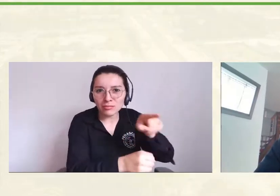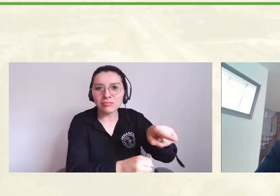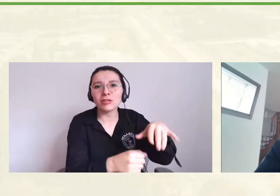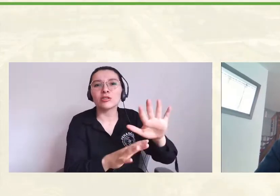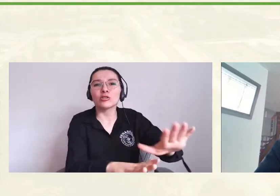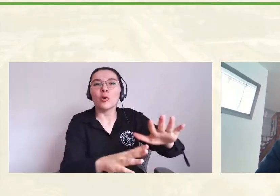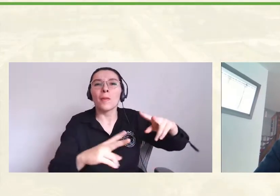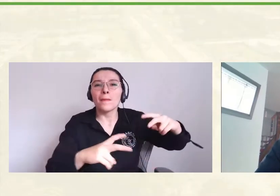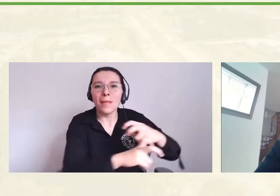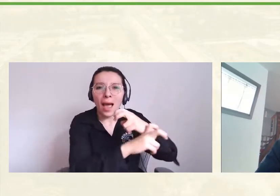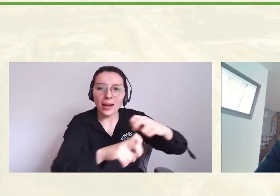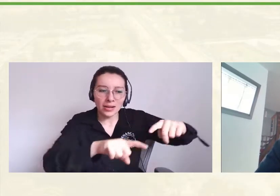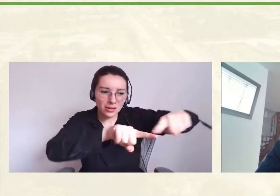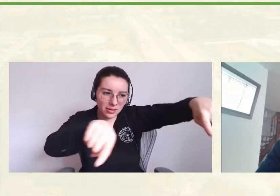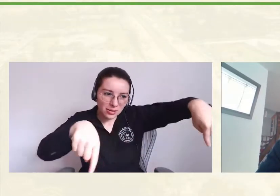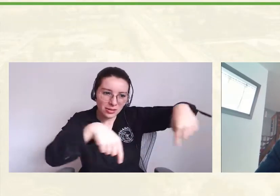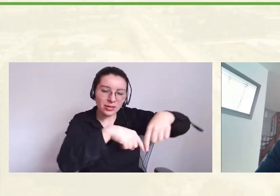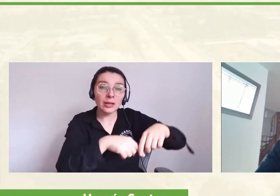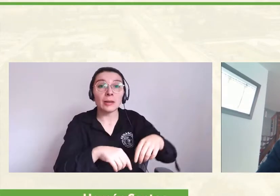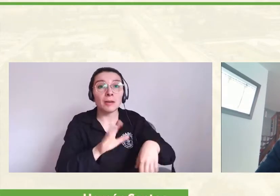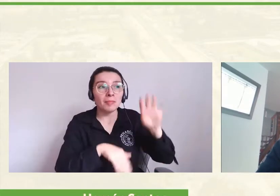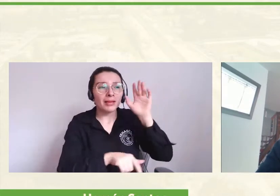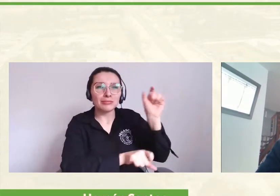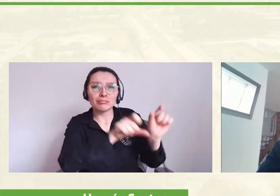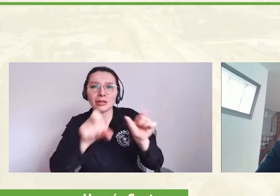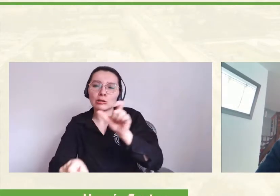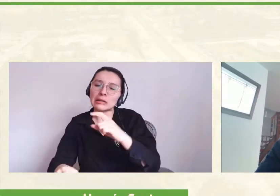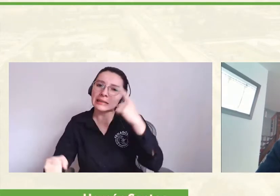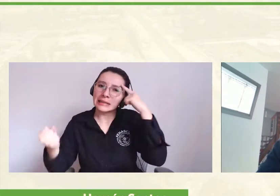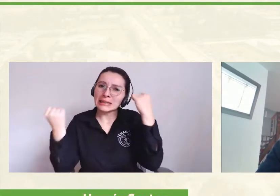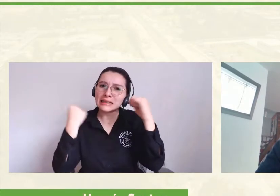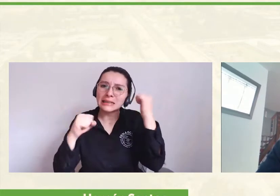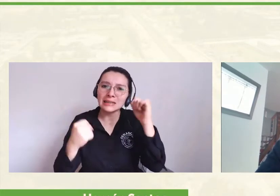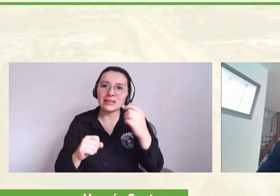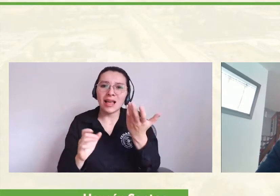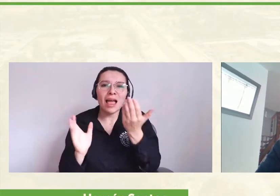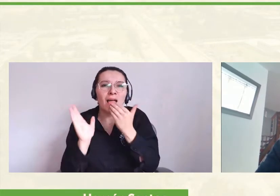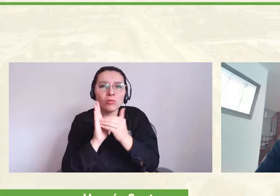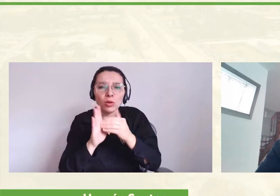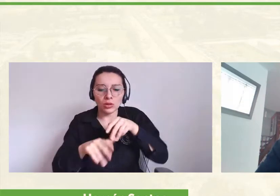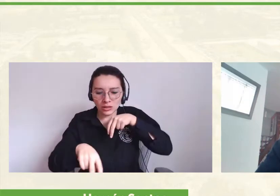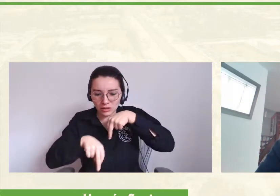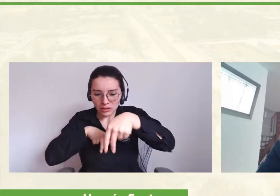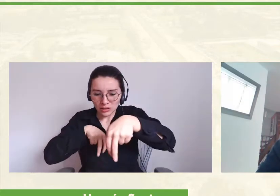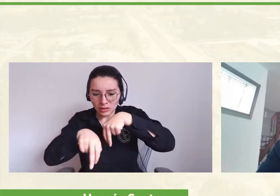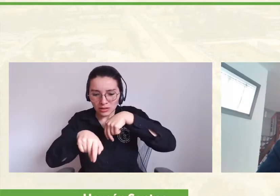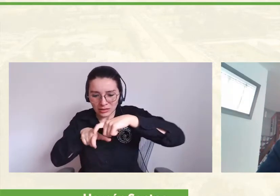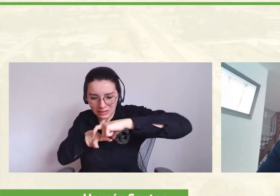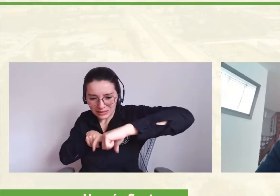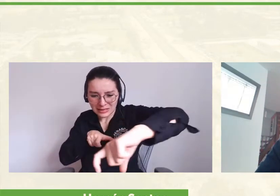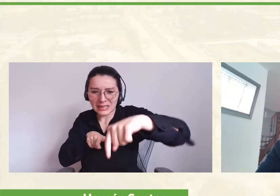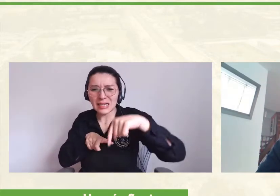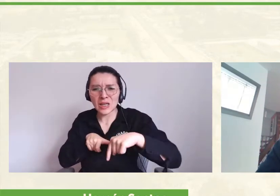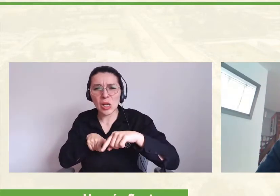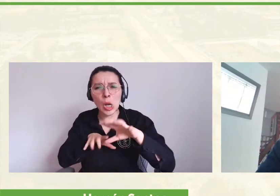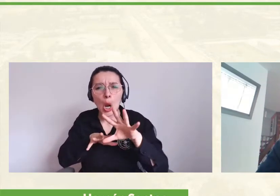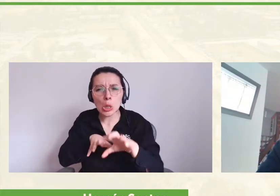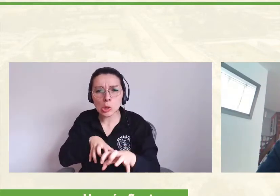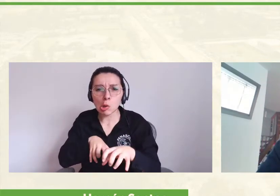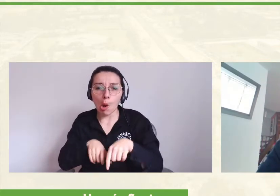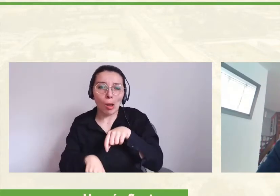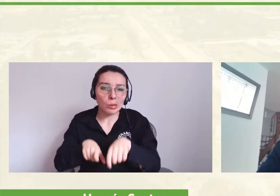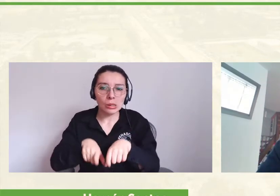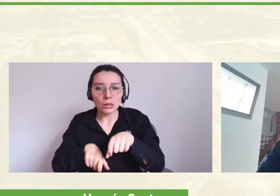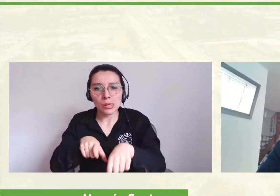el tema del mantenimiento del espacio público, de los andenes que están en un estado regular y malo, y pues también tenemos algunas postulaciones